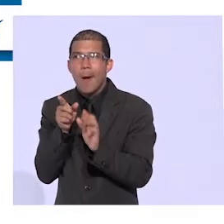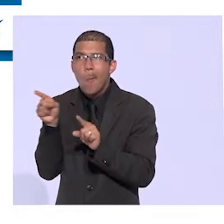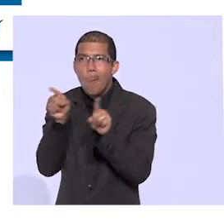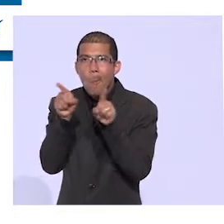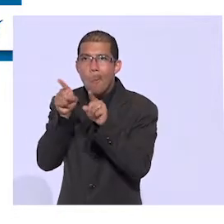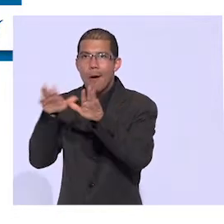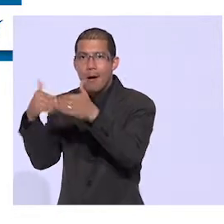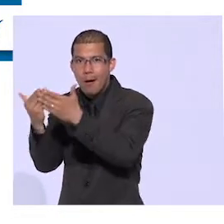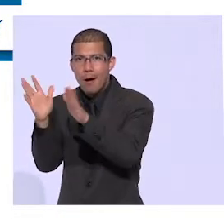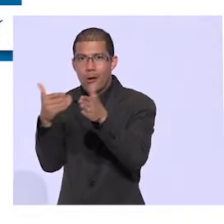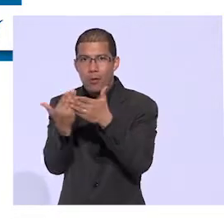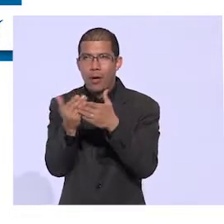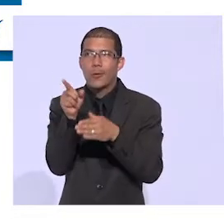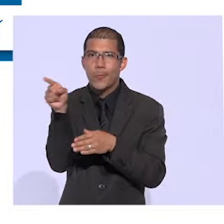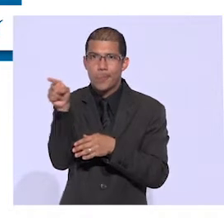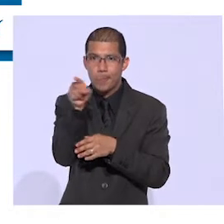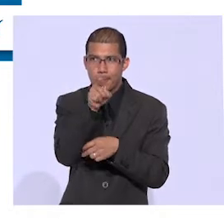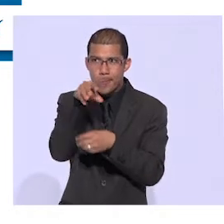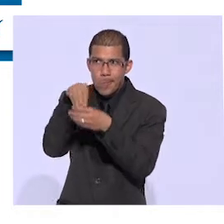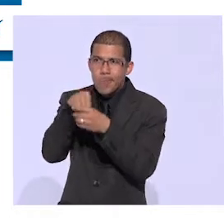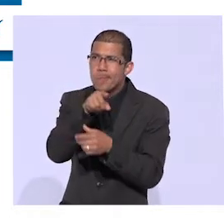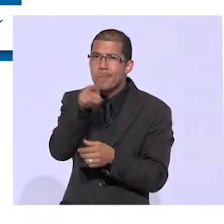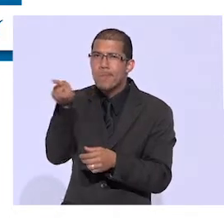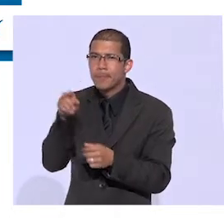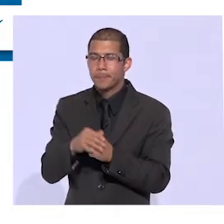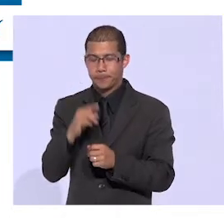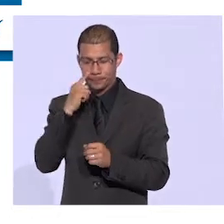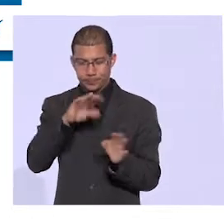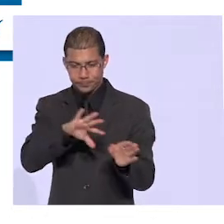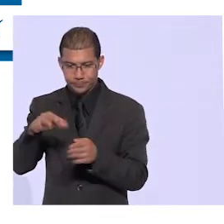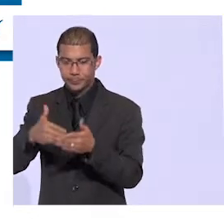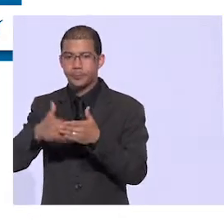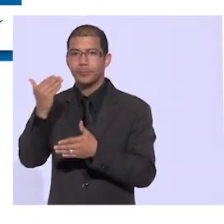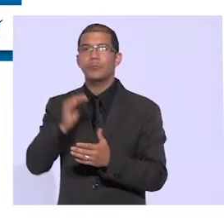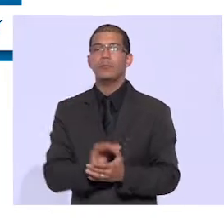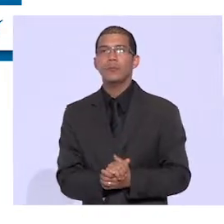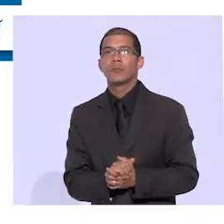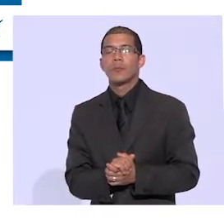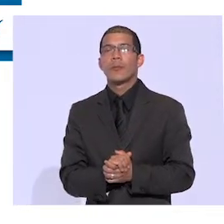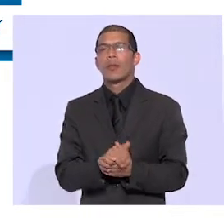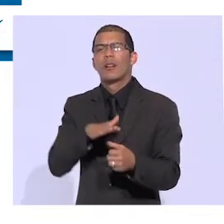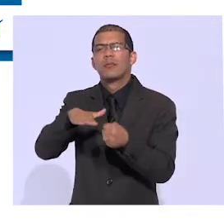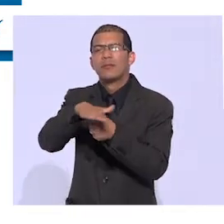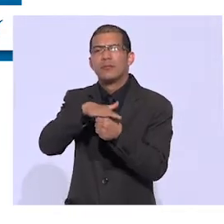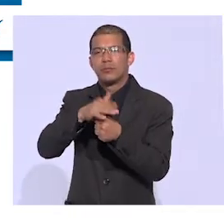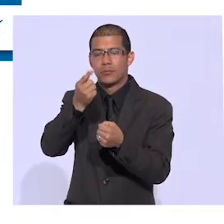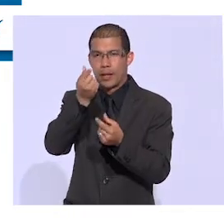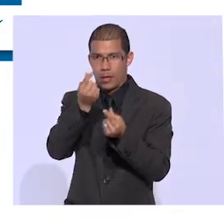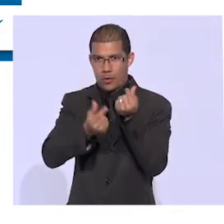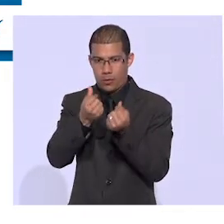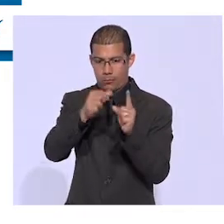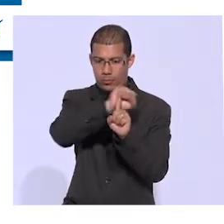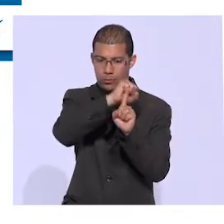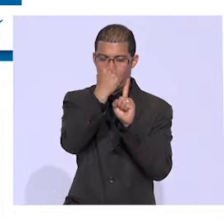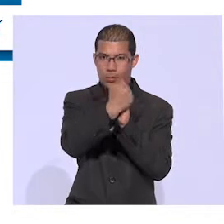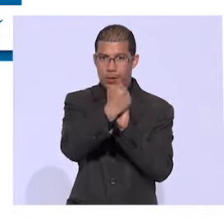Bien, lo primero, en cuanto a las condiciones económicas y sociales, vamos a ver dos puntos. Uno,